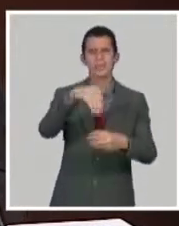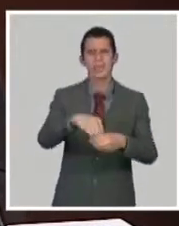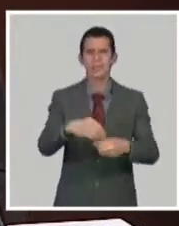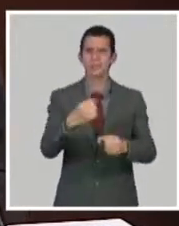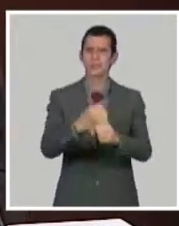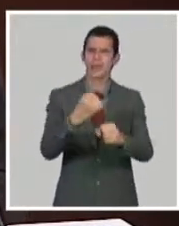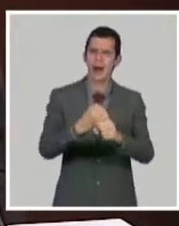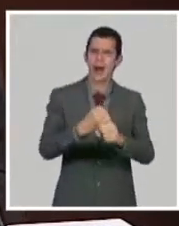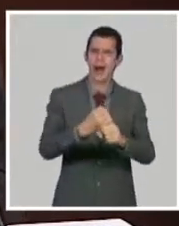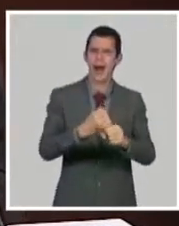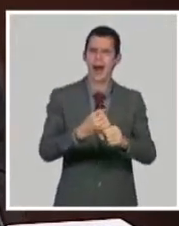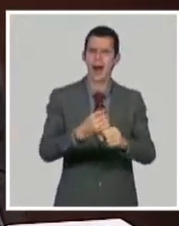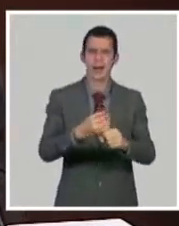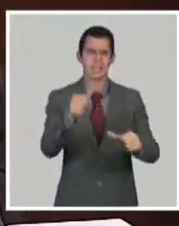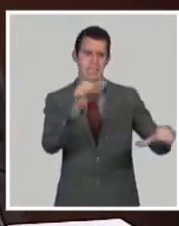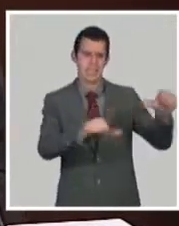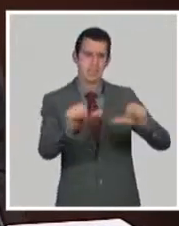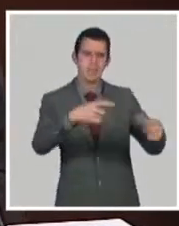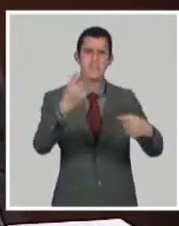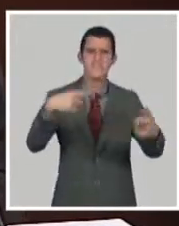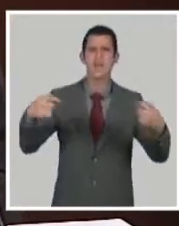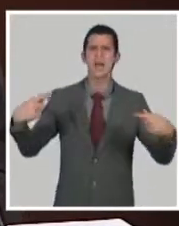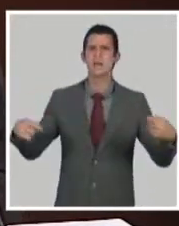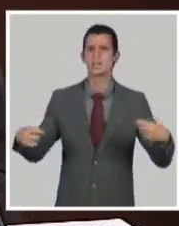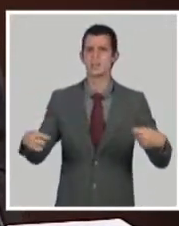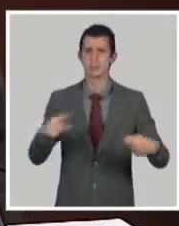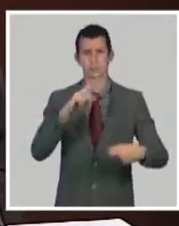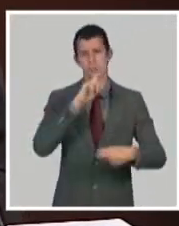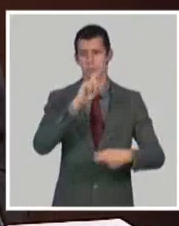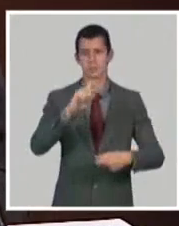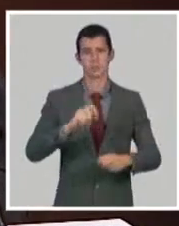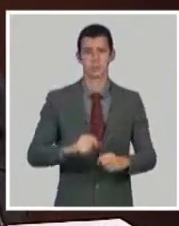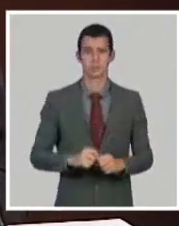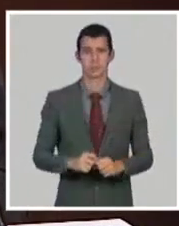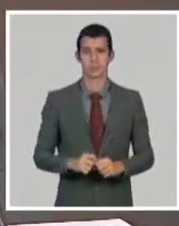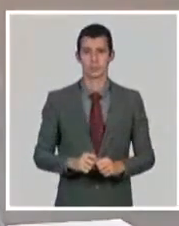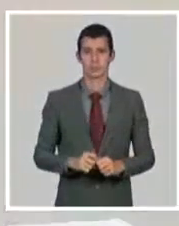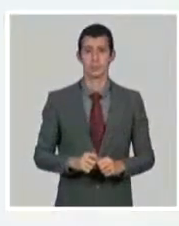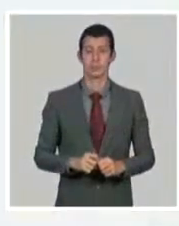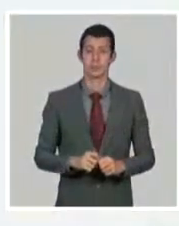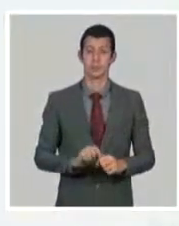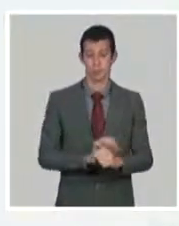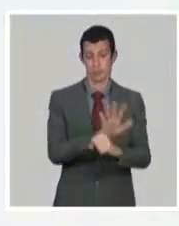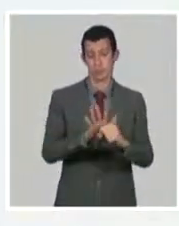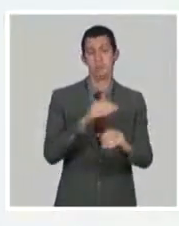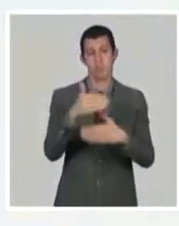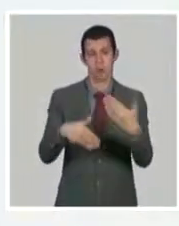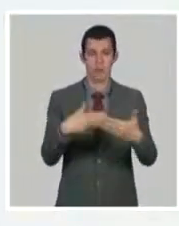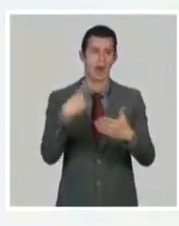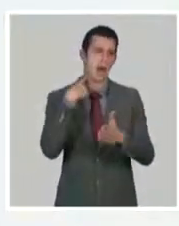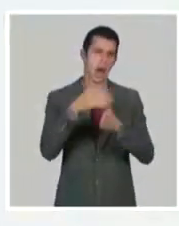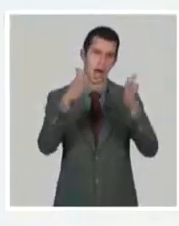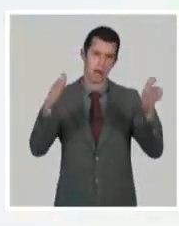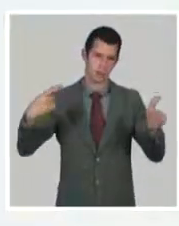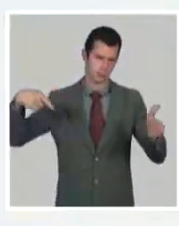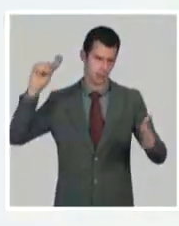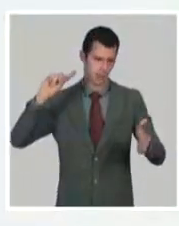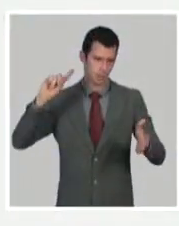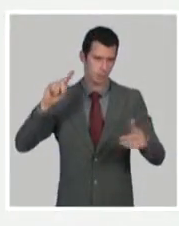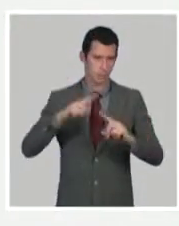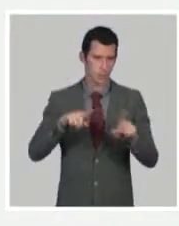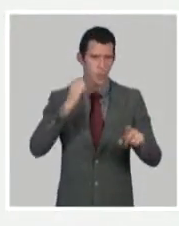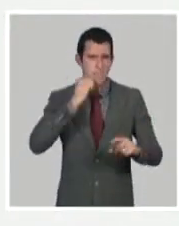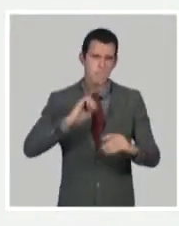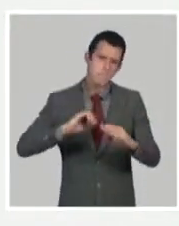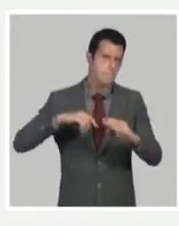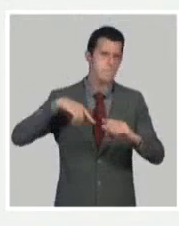pero además decir que fue un año donde tuvimos la agresividad de ese gobierno de los Estados Unidos. Hoy la institución